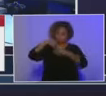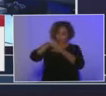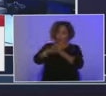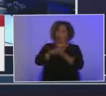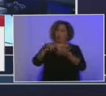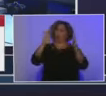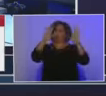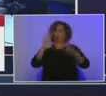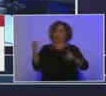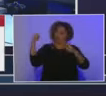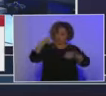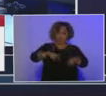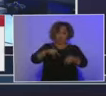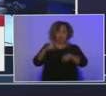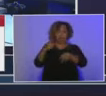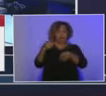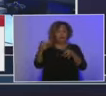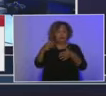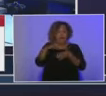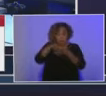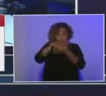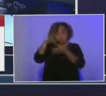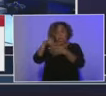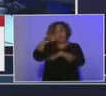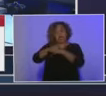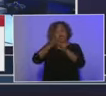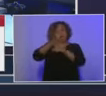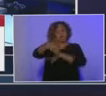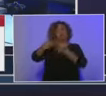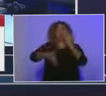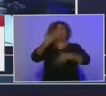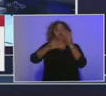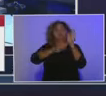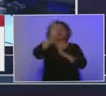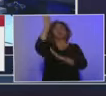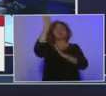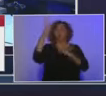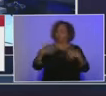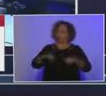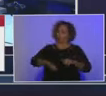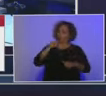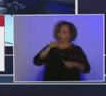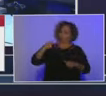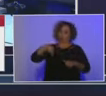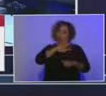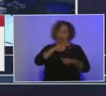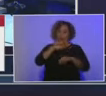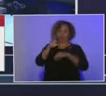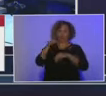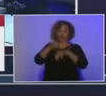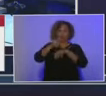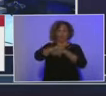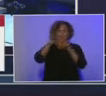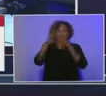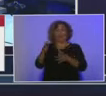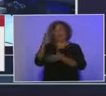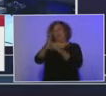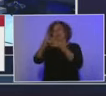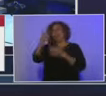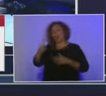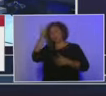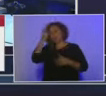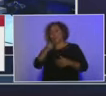porque vino a este país sin hablar inglés, aprendió inglés y ha echado para adelante, y es un orgullo de nosotros los boricuas dominicanos. Mira,